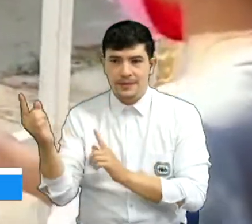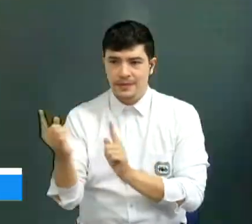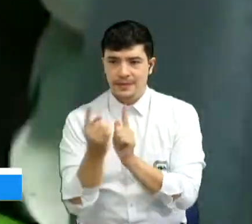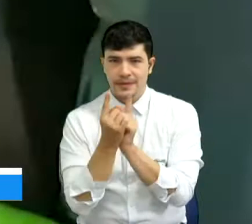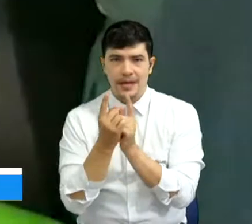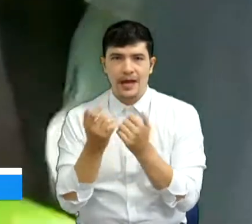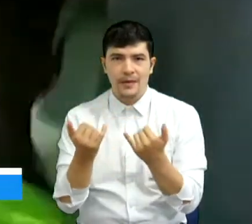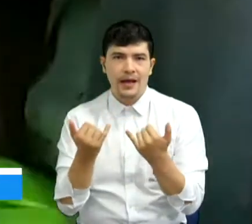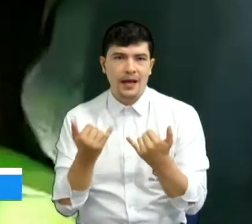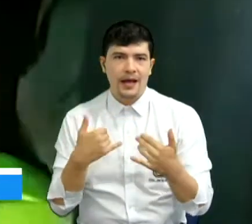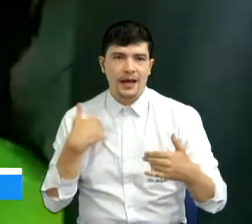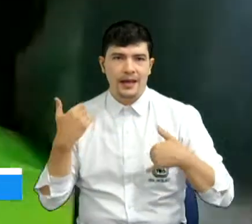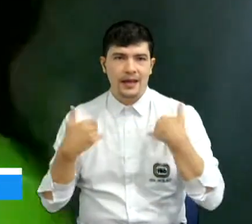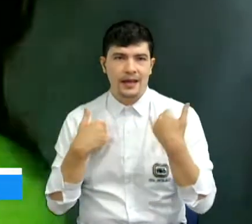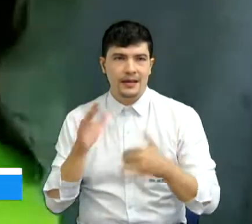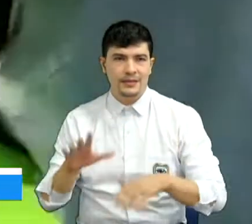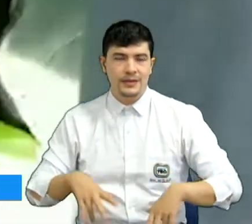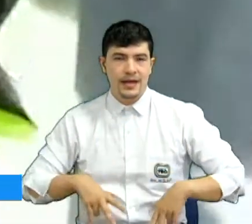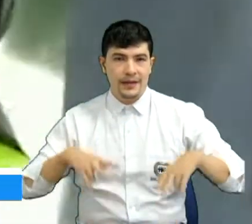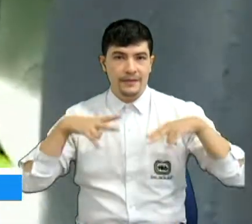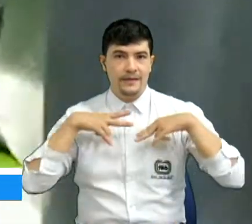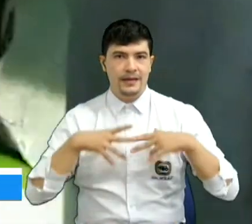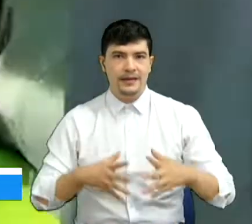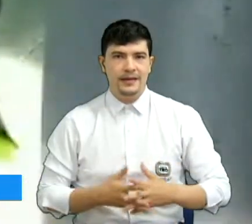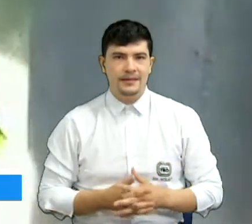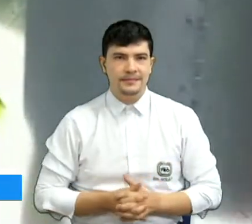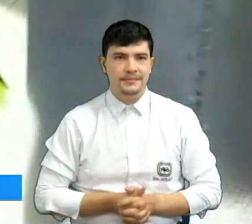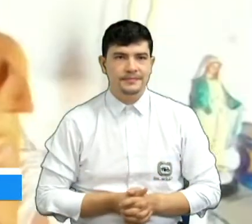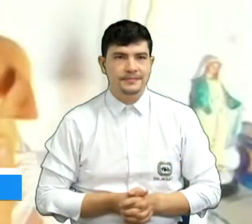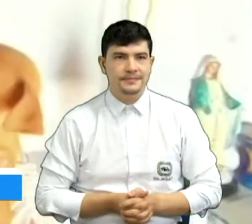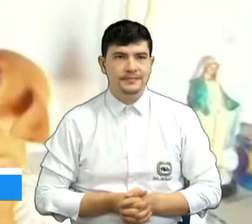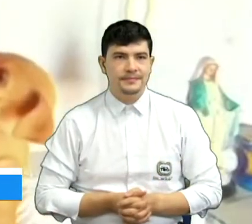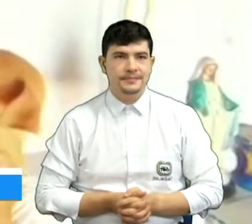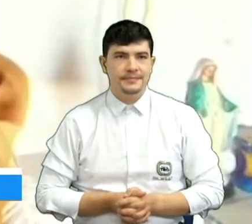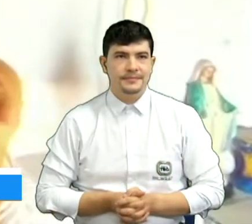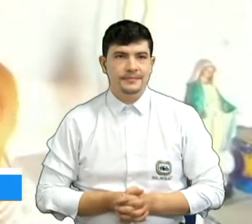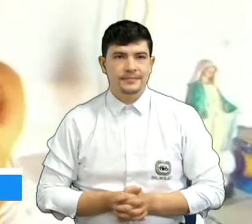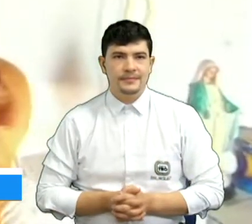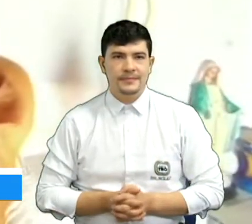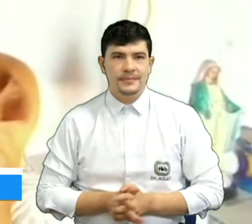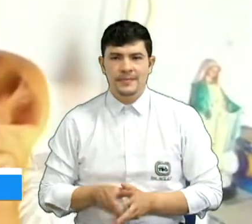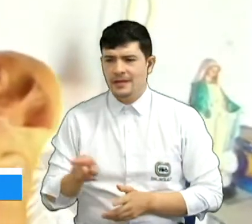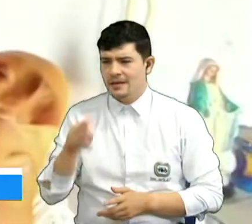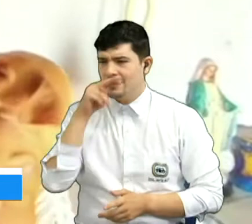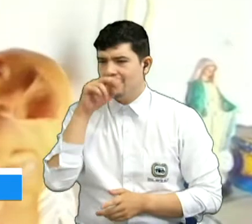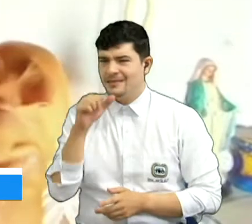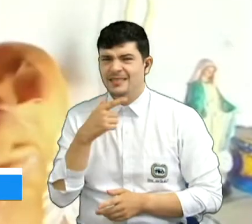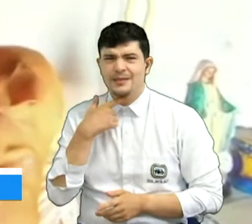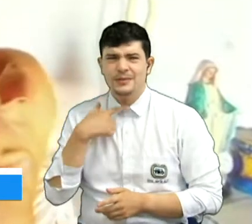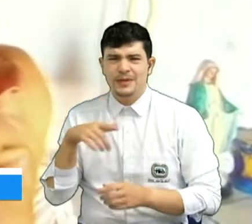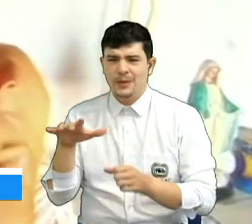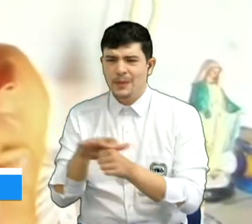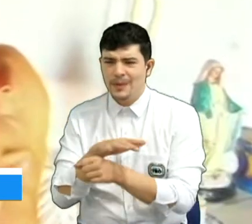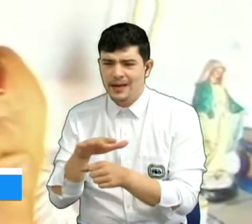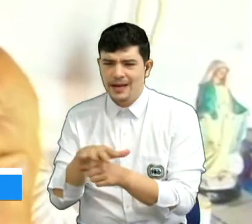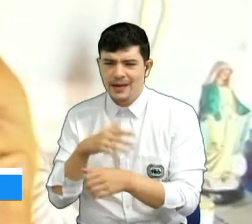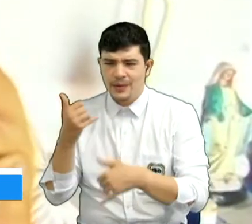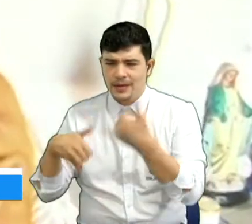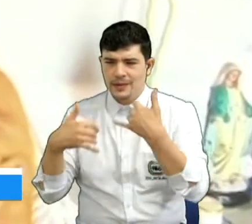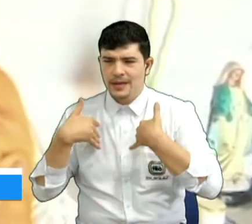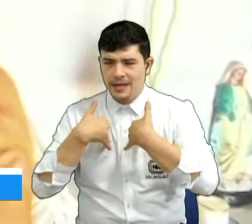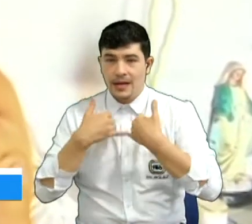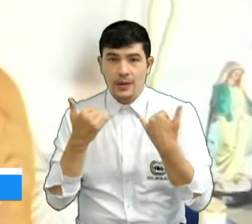los animales. Ella pues está ocupada jugando con los animales. Y más en este tiempo que estamos en cuarentena,